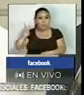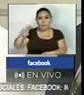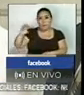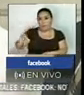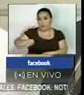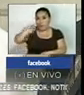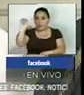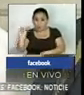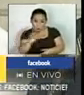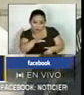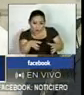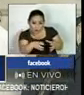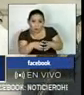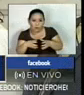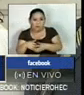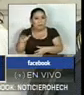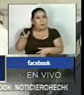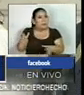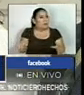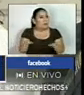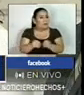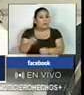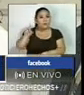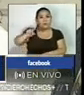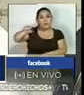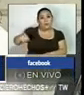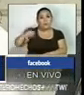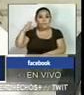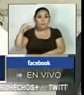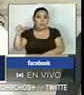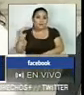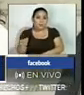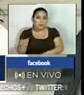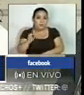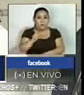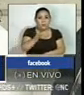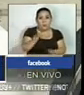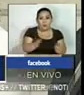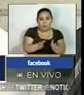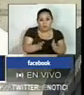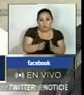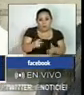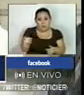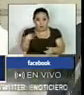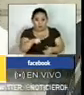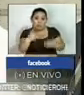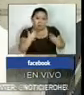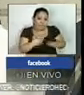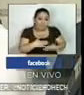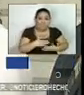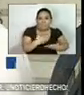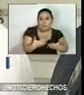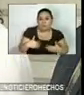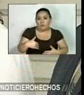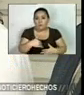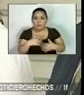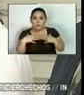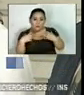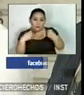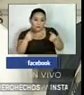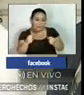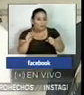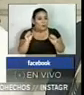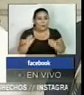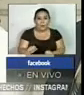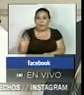flotilla, que podrían ser unas mil unidades, que están al servicio del recurso de salud. No hay autorización de